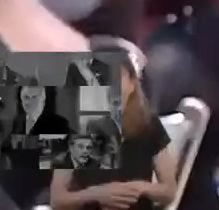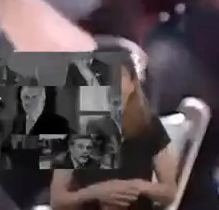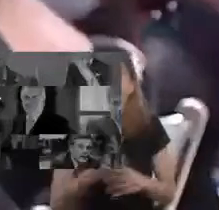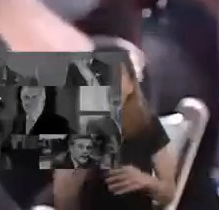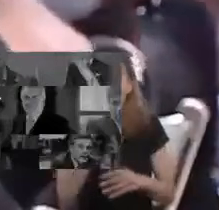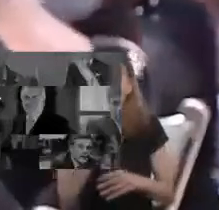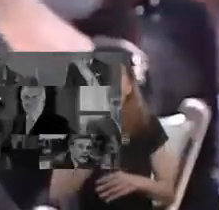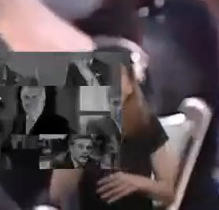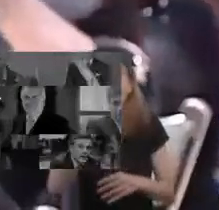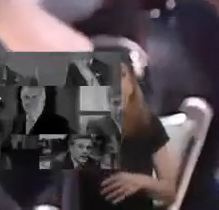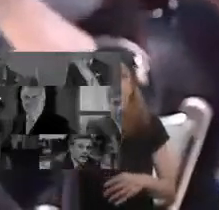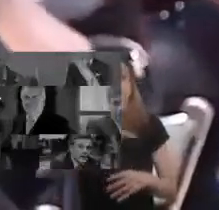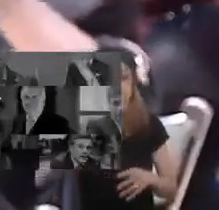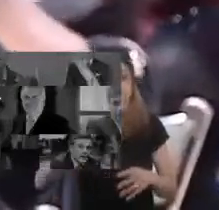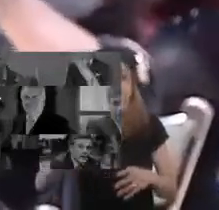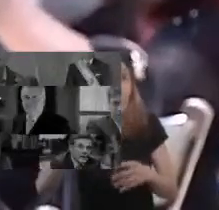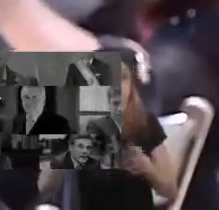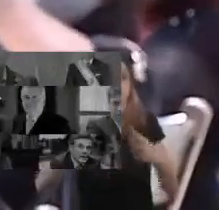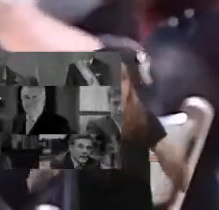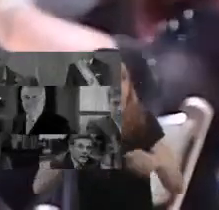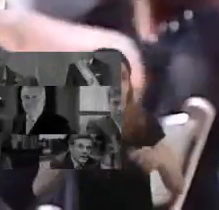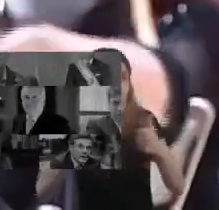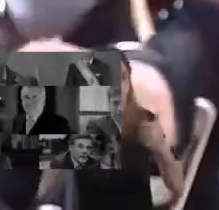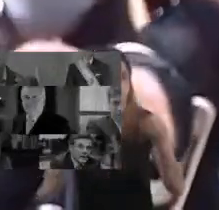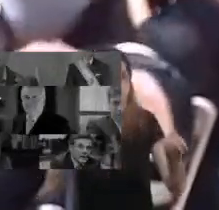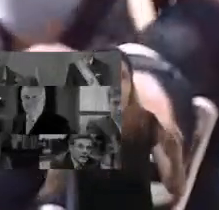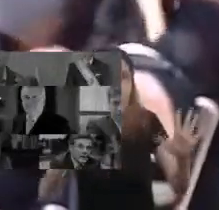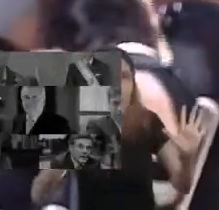Maravilloso, suenan muy bien además. Me gusta mucho cómo suenan.